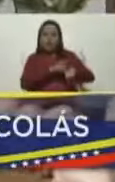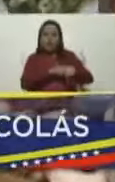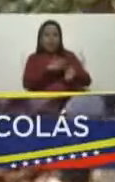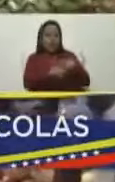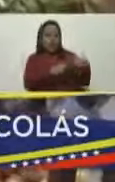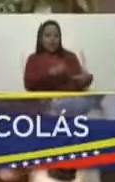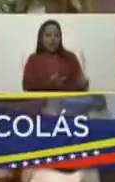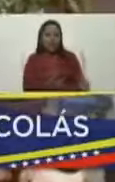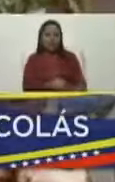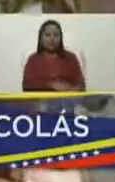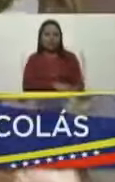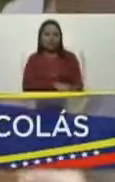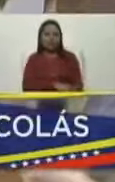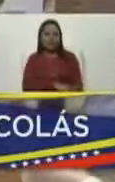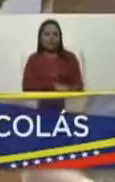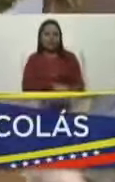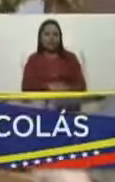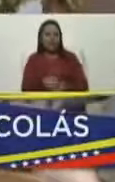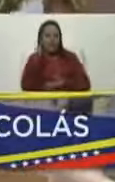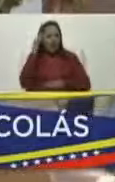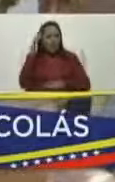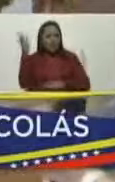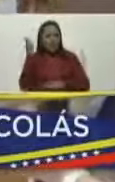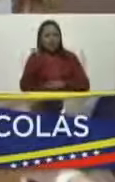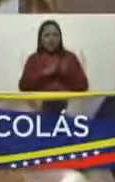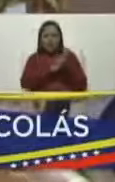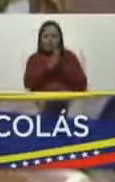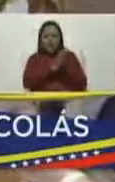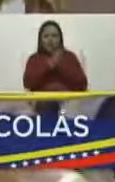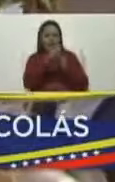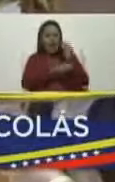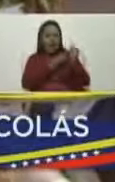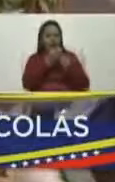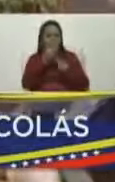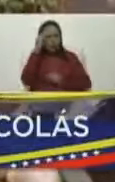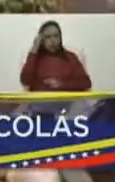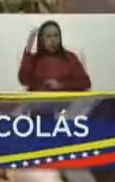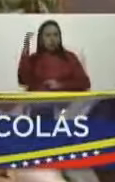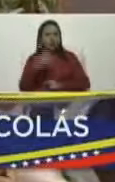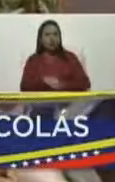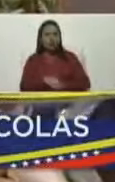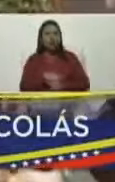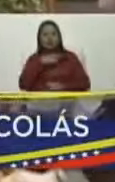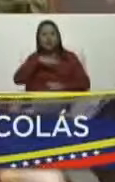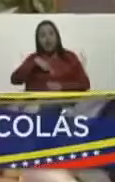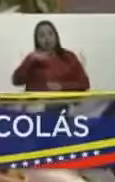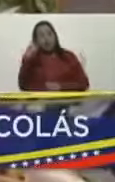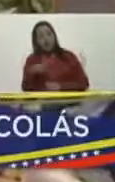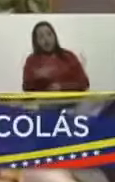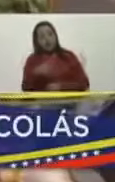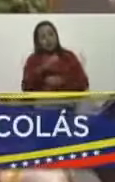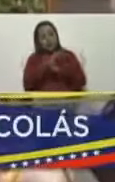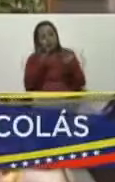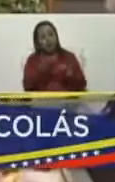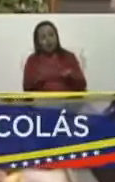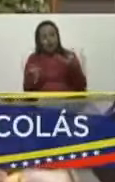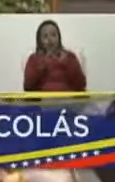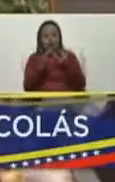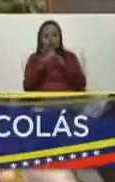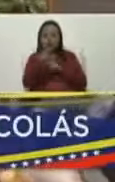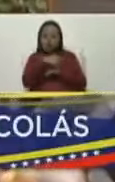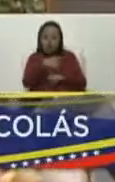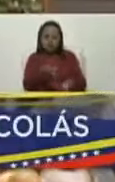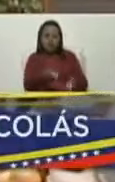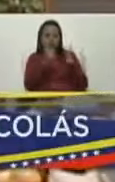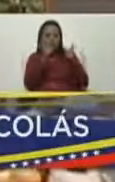generación que sueña, que emprende, que realiza sus sueños. Y nosotros tenemos que ser instrumentos de ustedes para que ustedes realicen